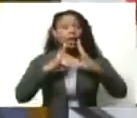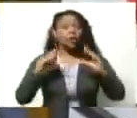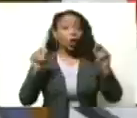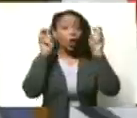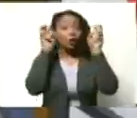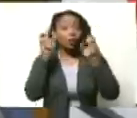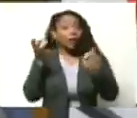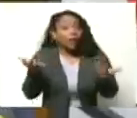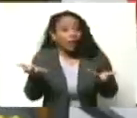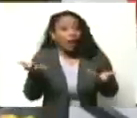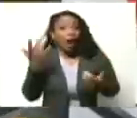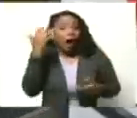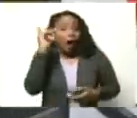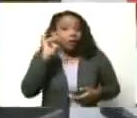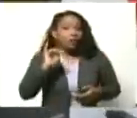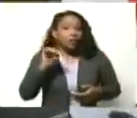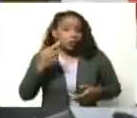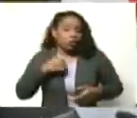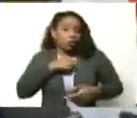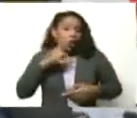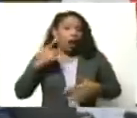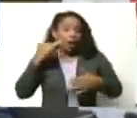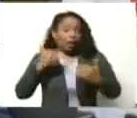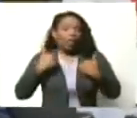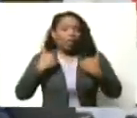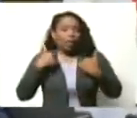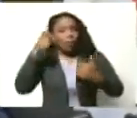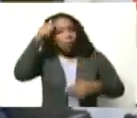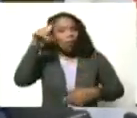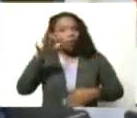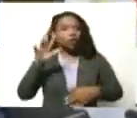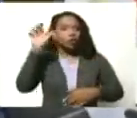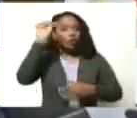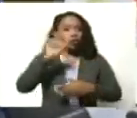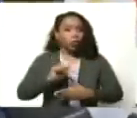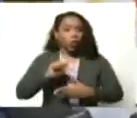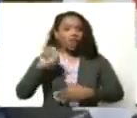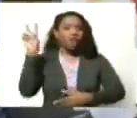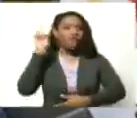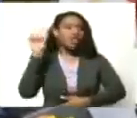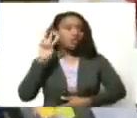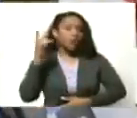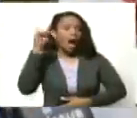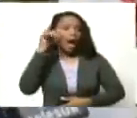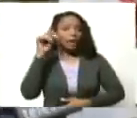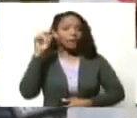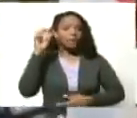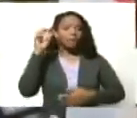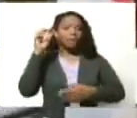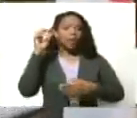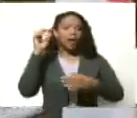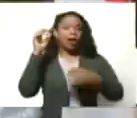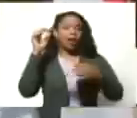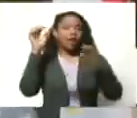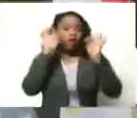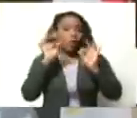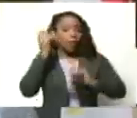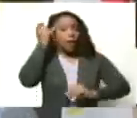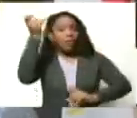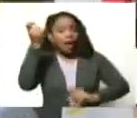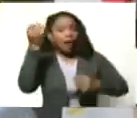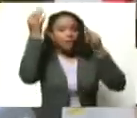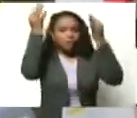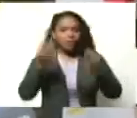efectos que padecemos los pueblos del sur. Venezuela trae una posición firme de acelerar